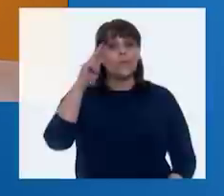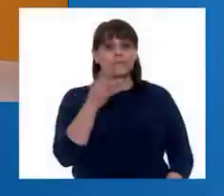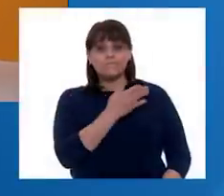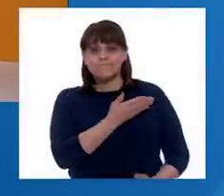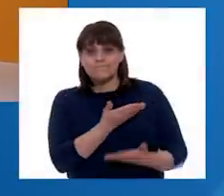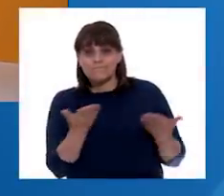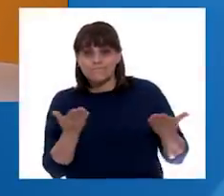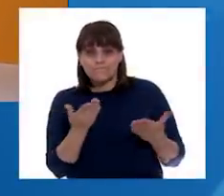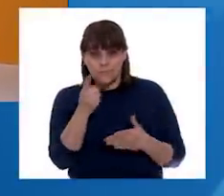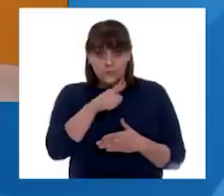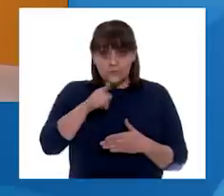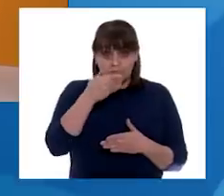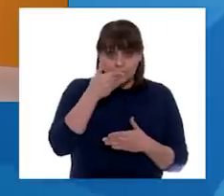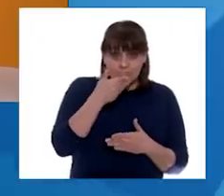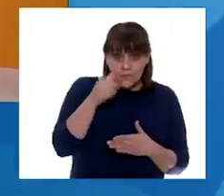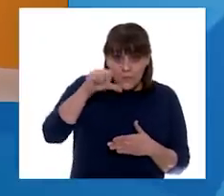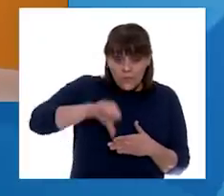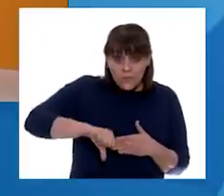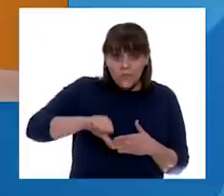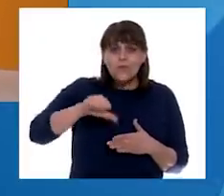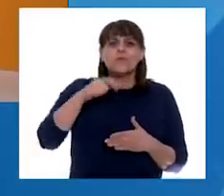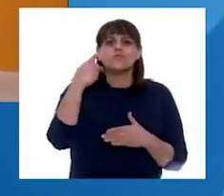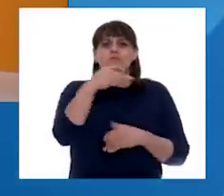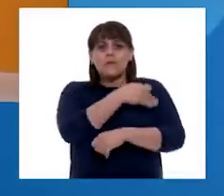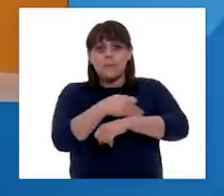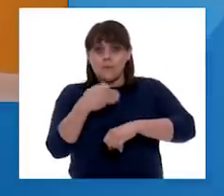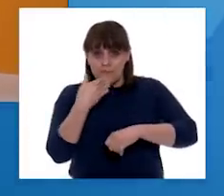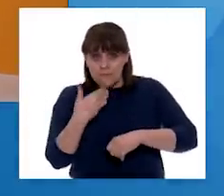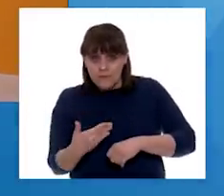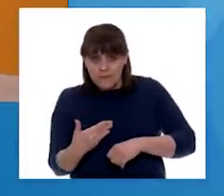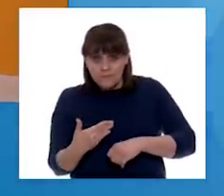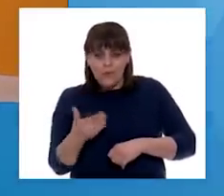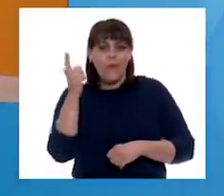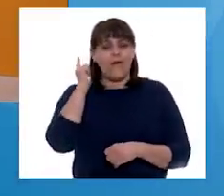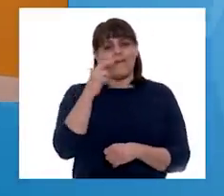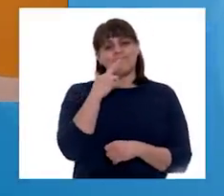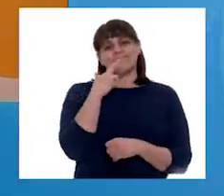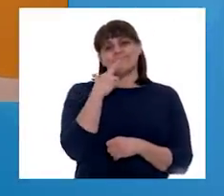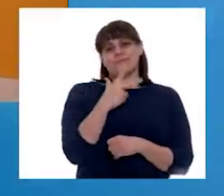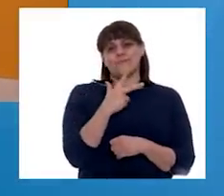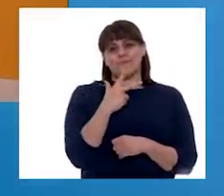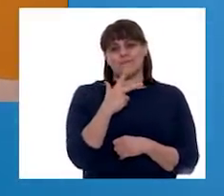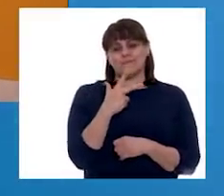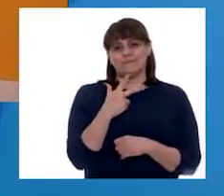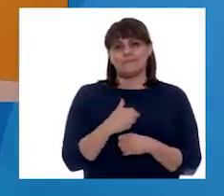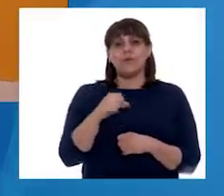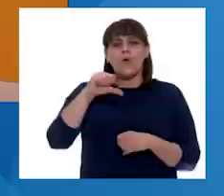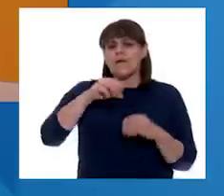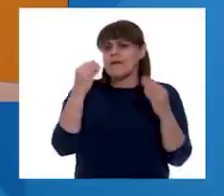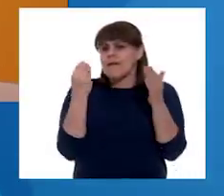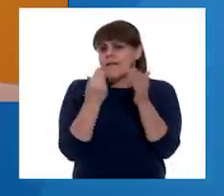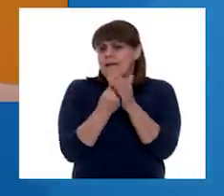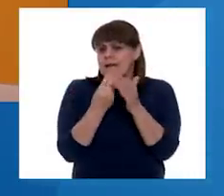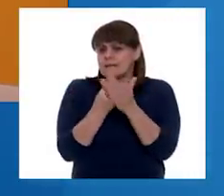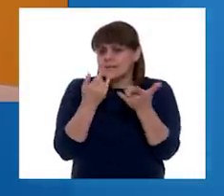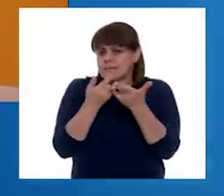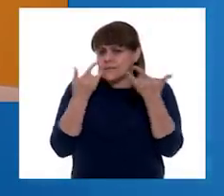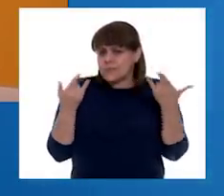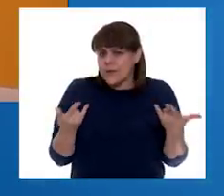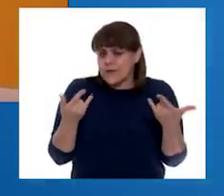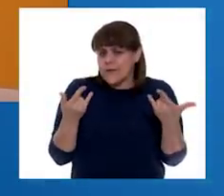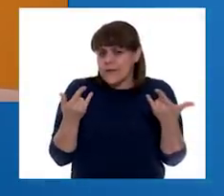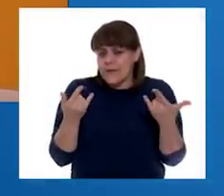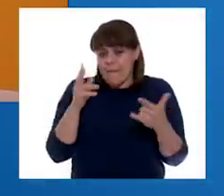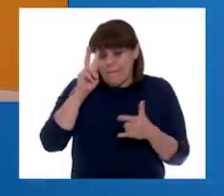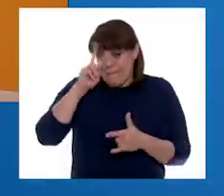todos, ¿cómo se encuentran hoy? ¿Qué tal está su familia? Espero que de lo mejor. Hoy tenemos una clase más de historia y les confieso que a